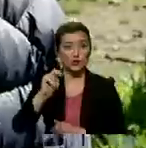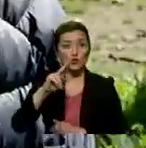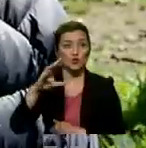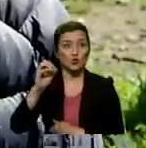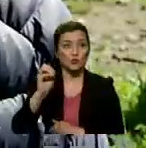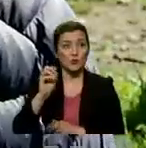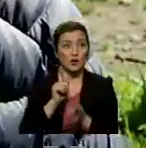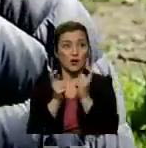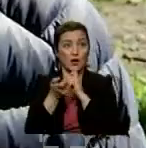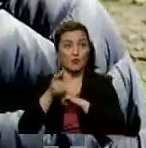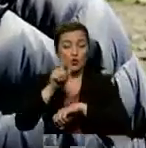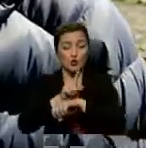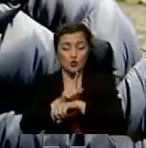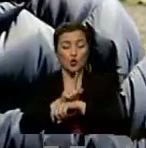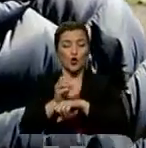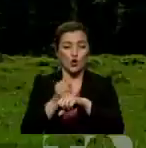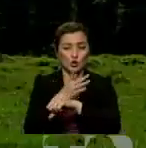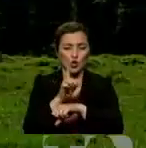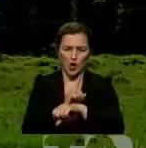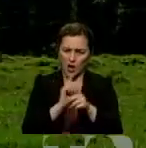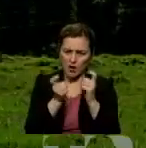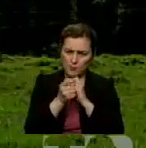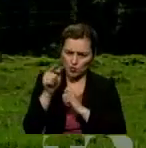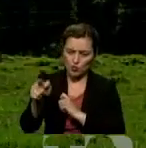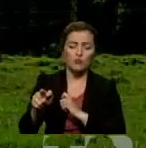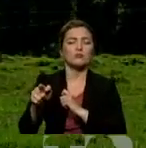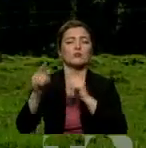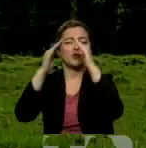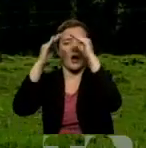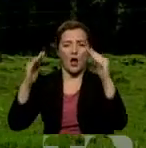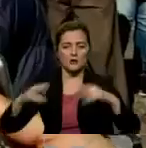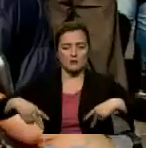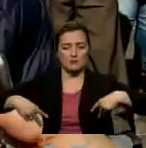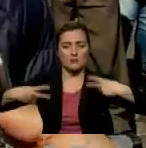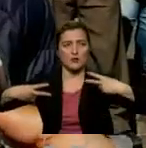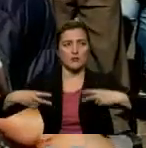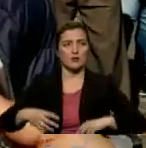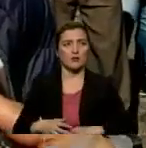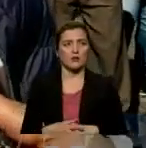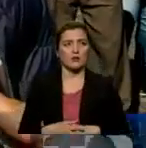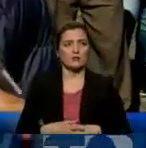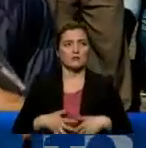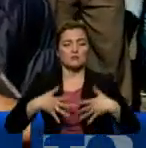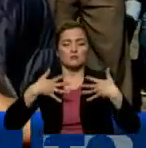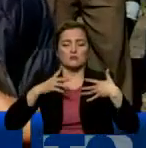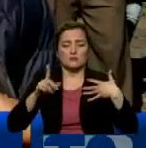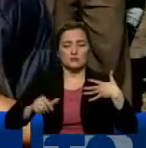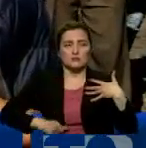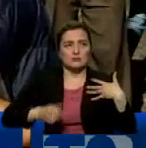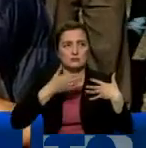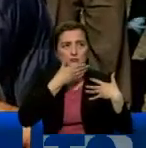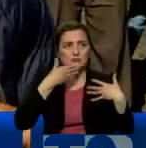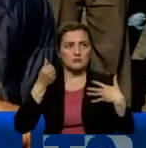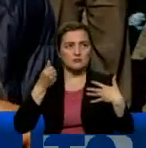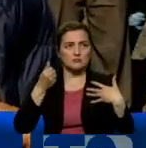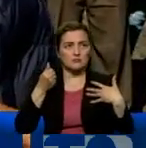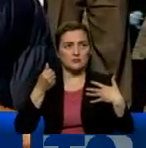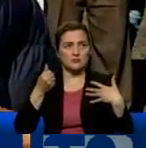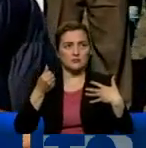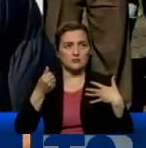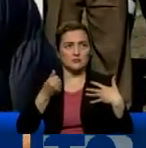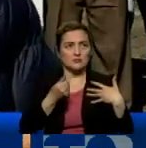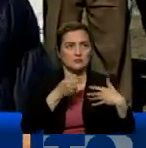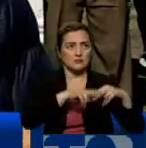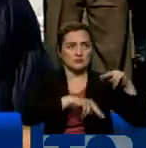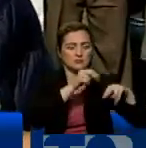una recomendación médica. Ahora dice que le quitarán el aire puro que respira. He mejorado mi salud, me encuentro mejor, pero